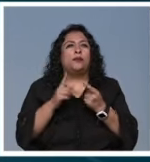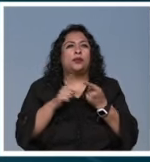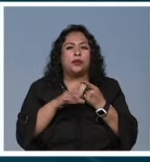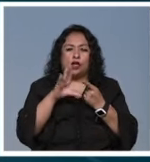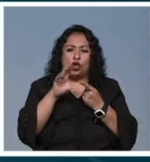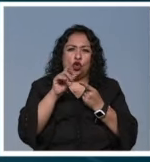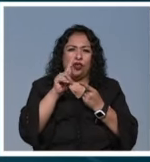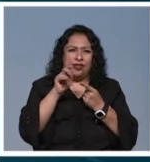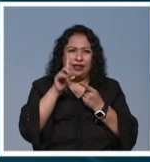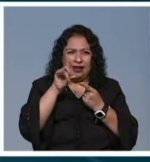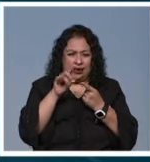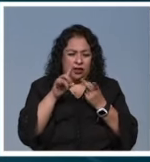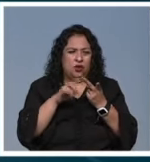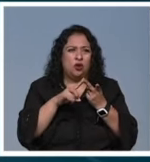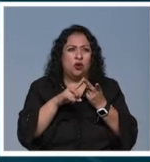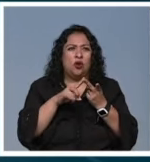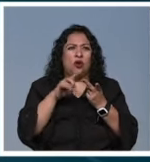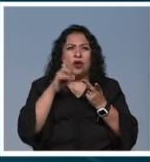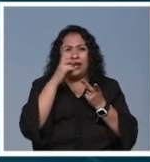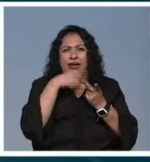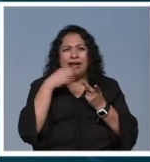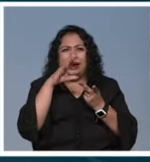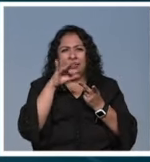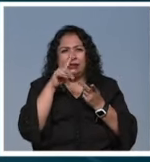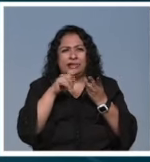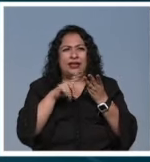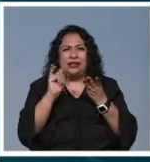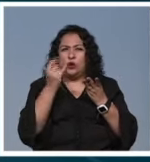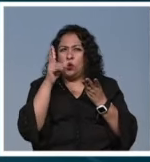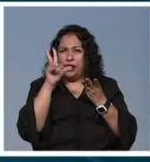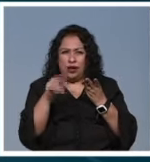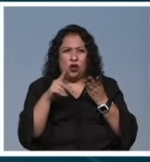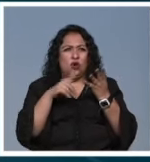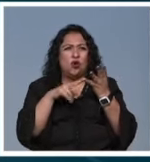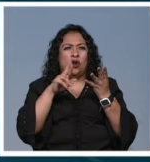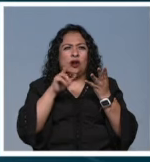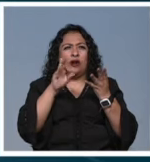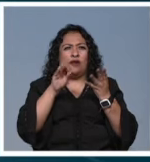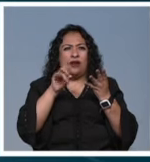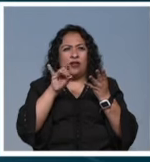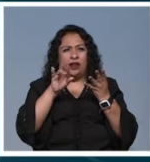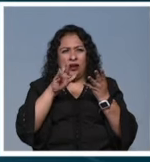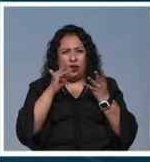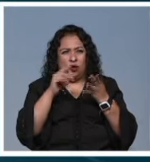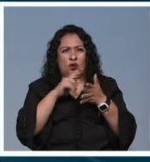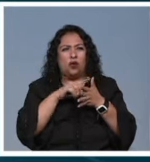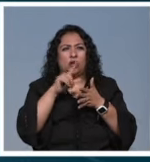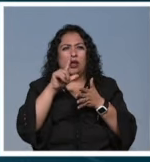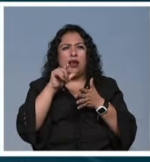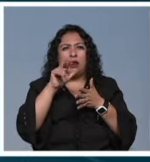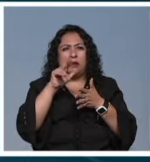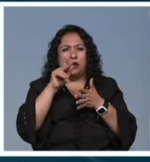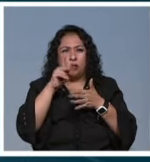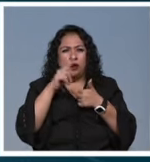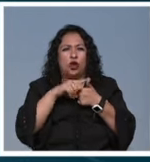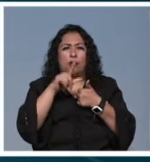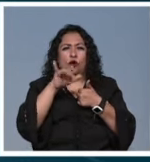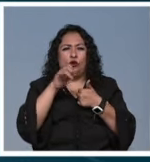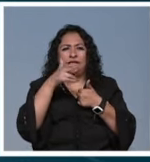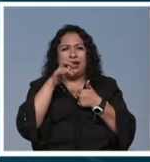Cotardo, está Cara Citadinas, Tijuana No, Rafa de la Royal, Armando Palomas, Luis El